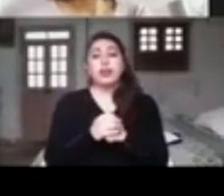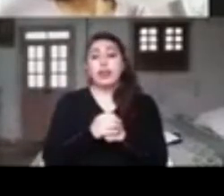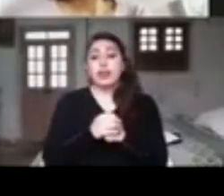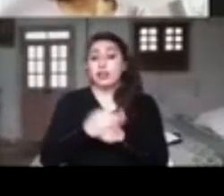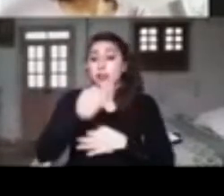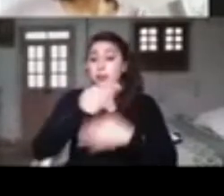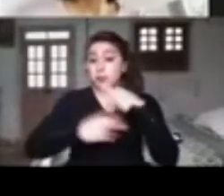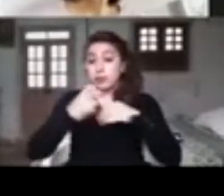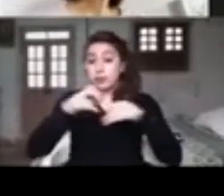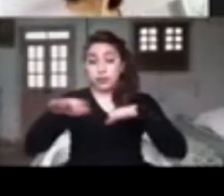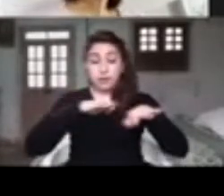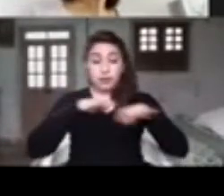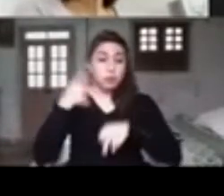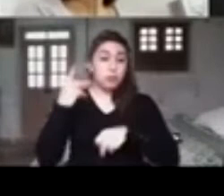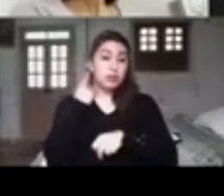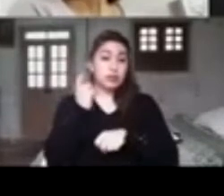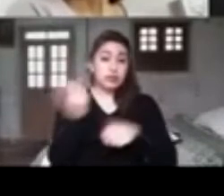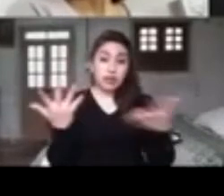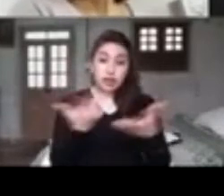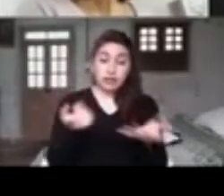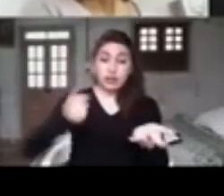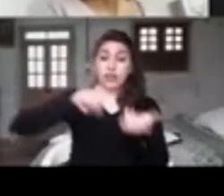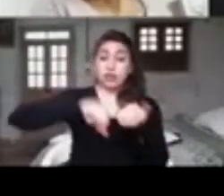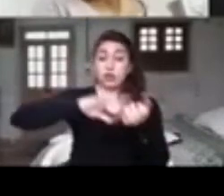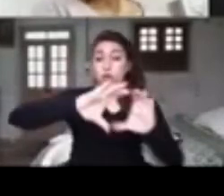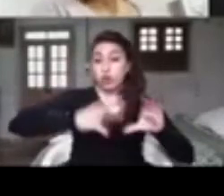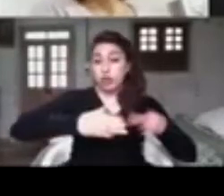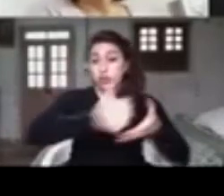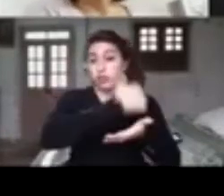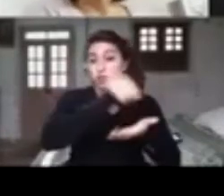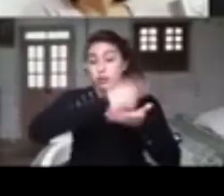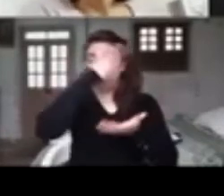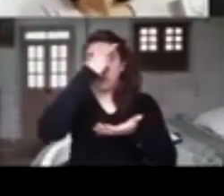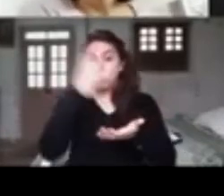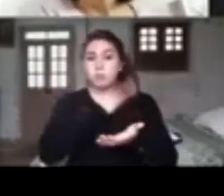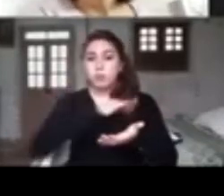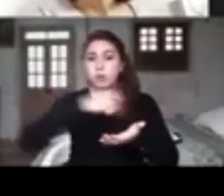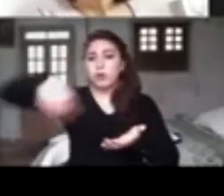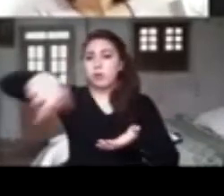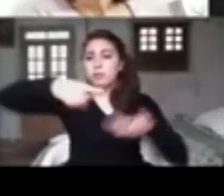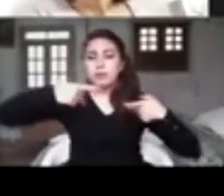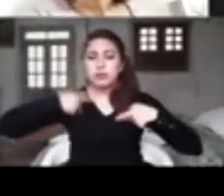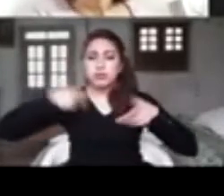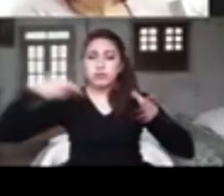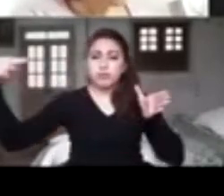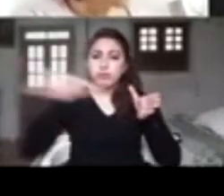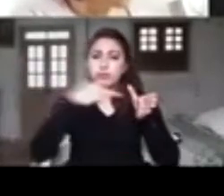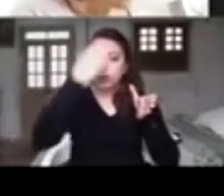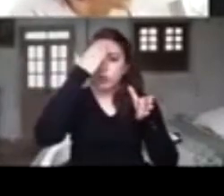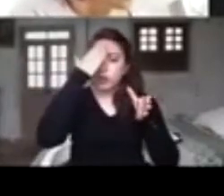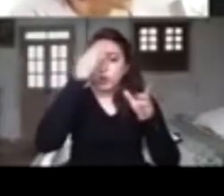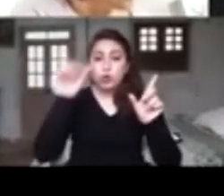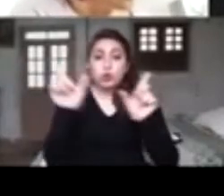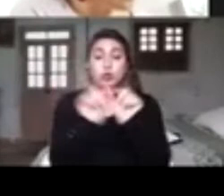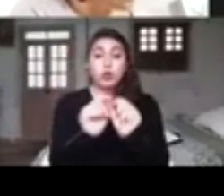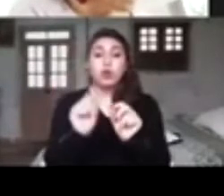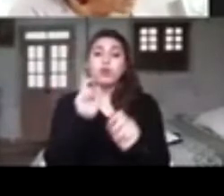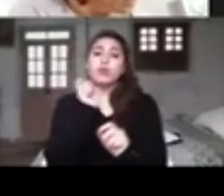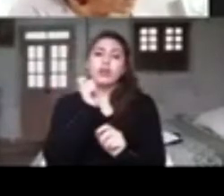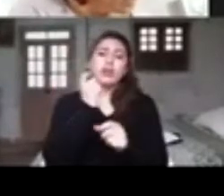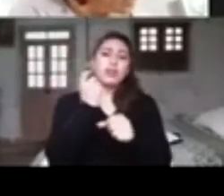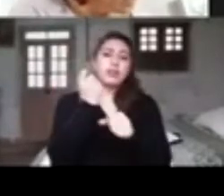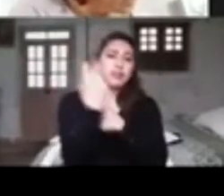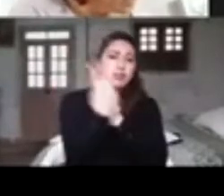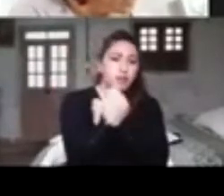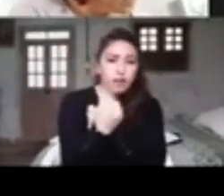parlamentarias hasta sus hogares, no solo a través de los medios de comunicación, sino a través de